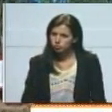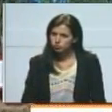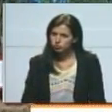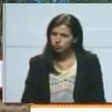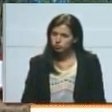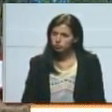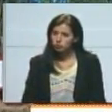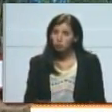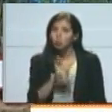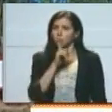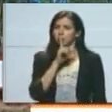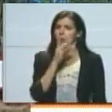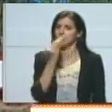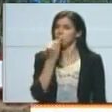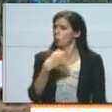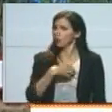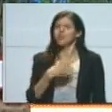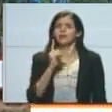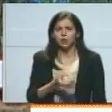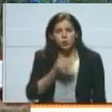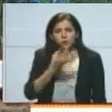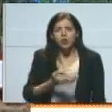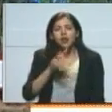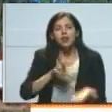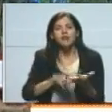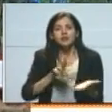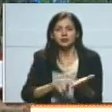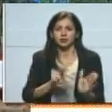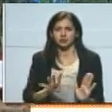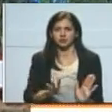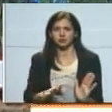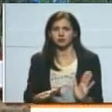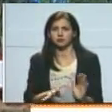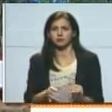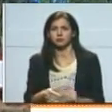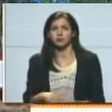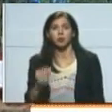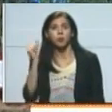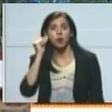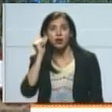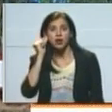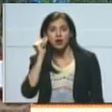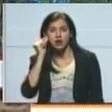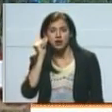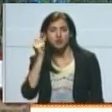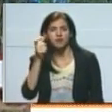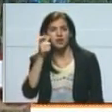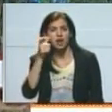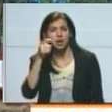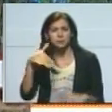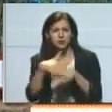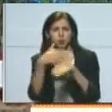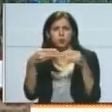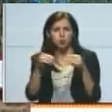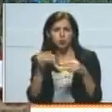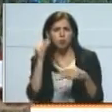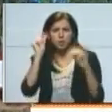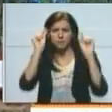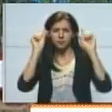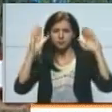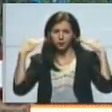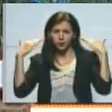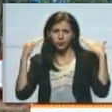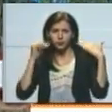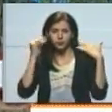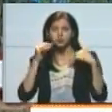Porque por muy parcializada que esté la fiscal, no hay forma,